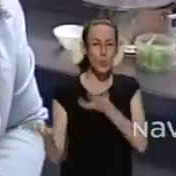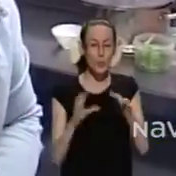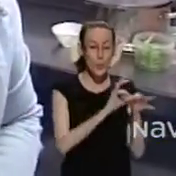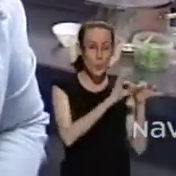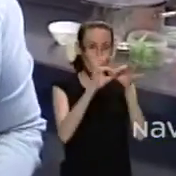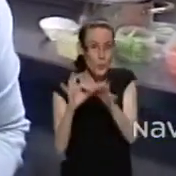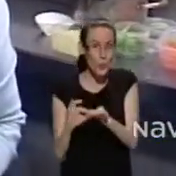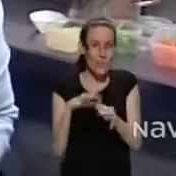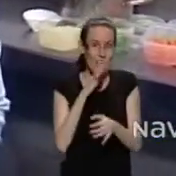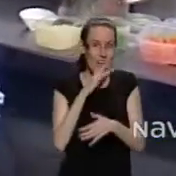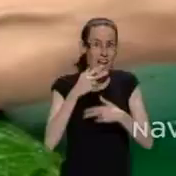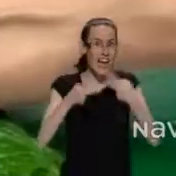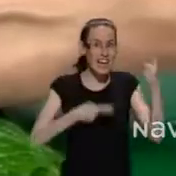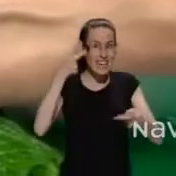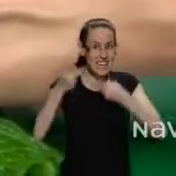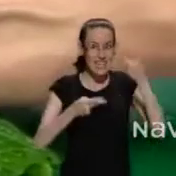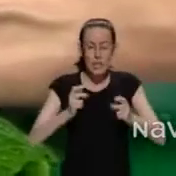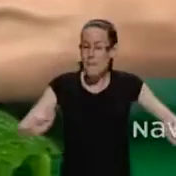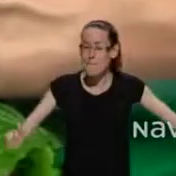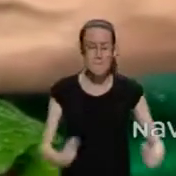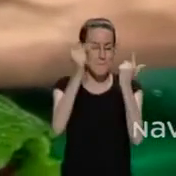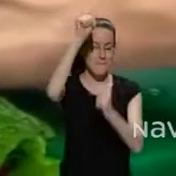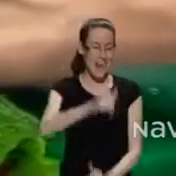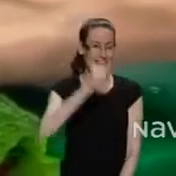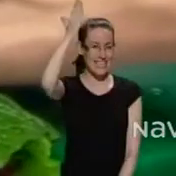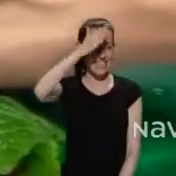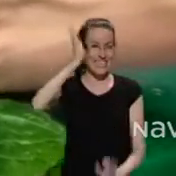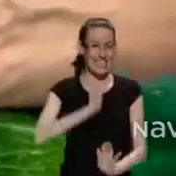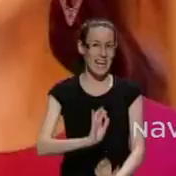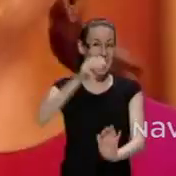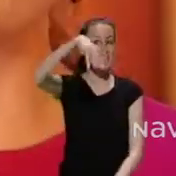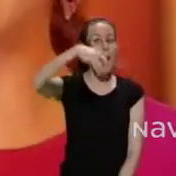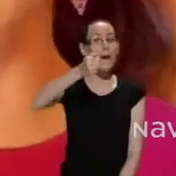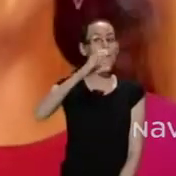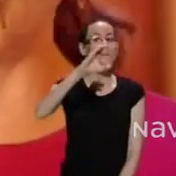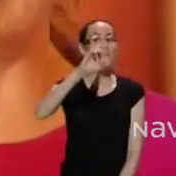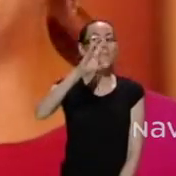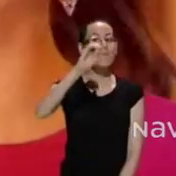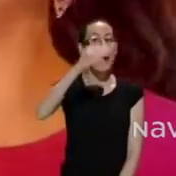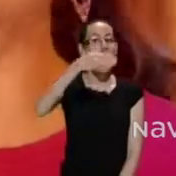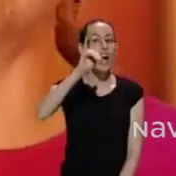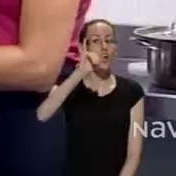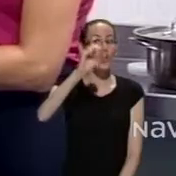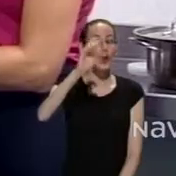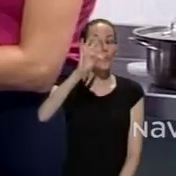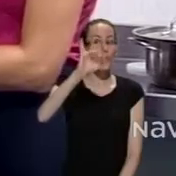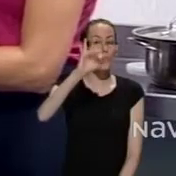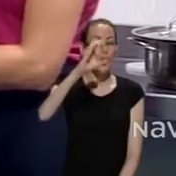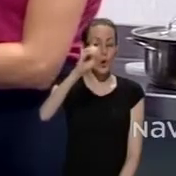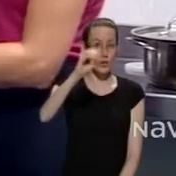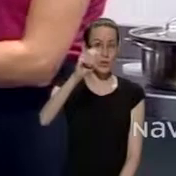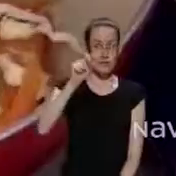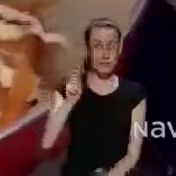primer restaurante macrobiótico de Navarra. Cuando comemos bien, alimentos moderados, nos sentimos totalmente sintonizados con la